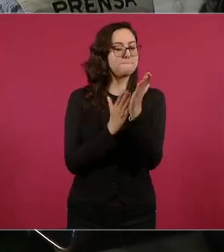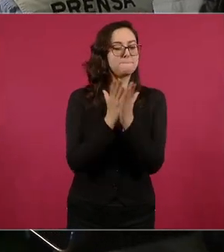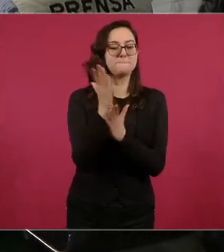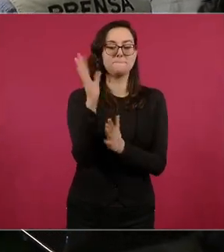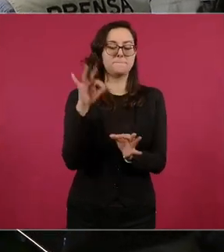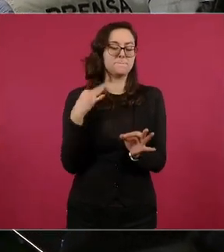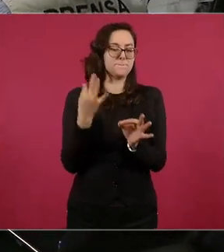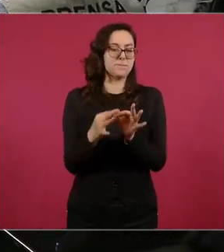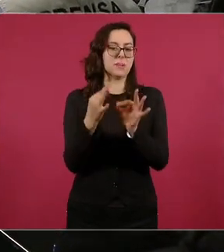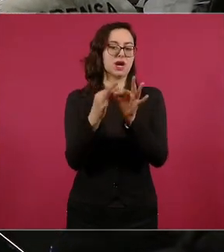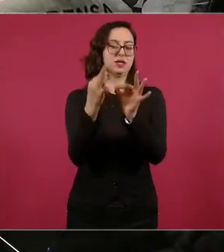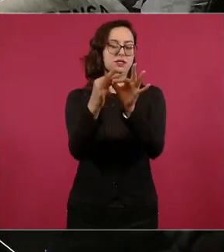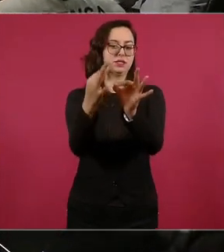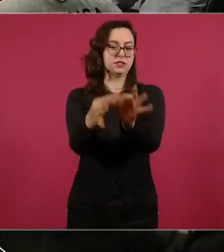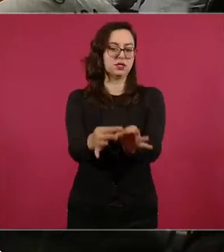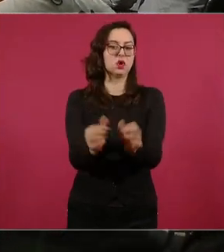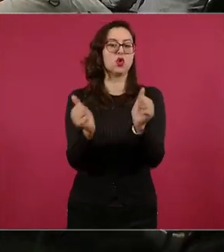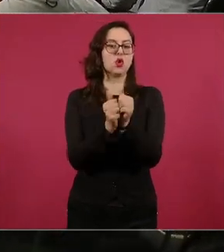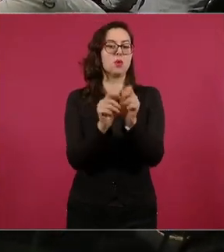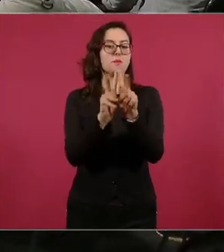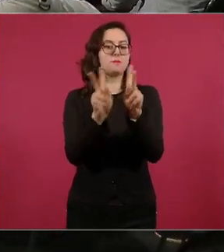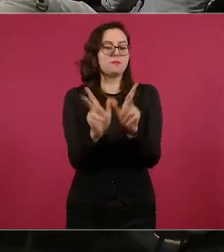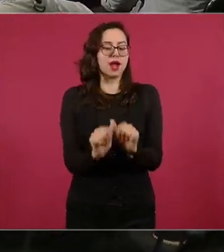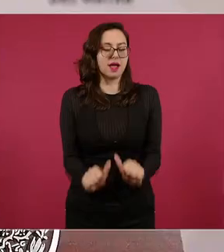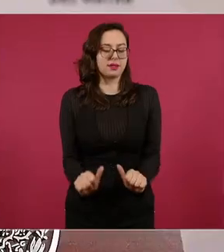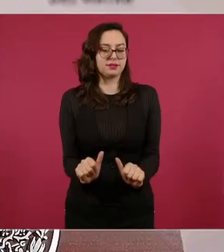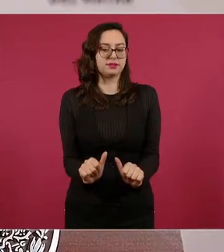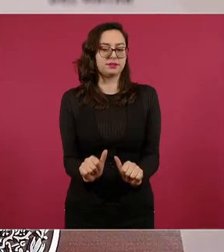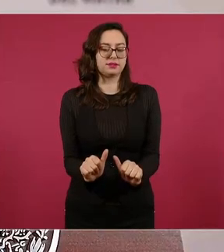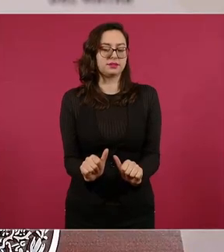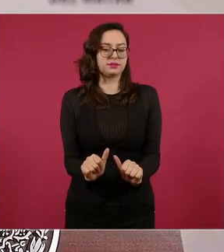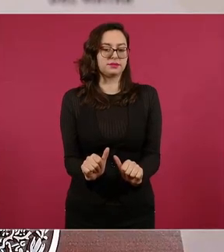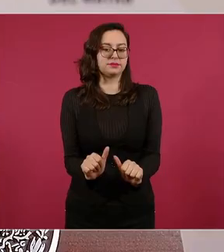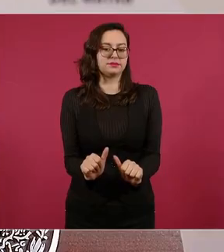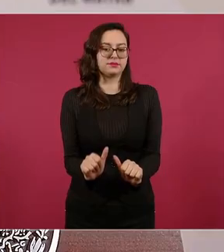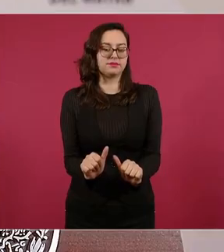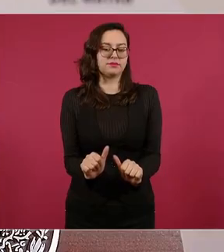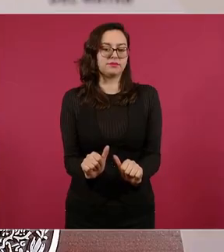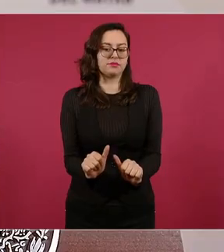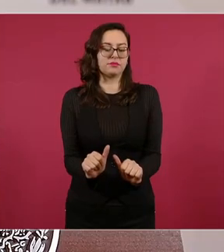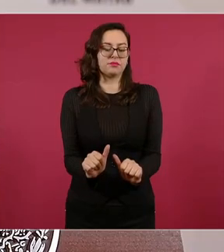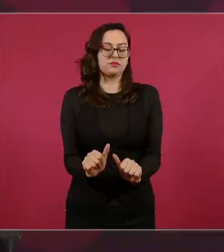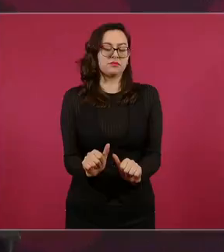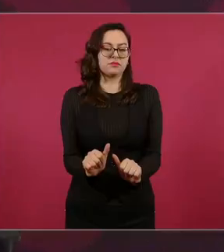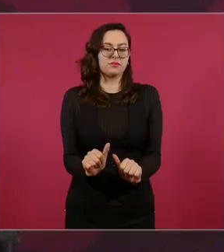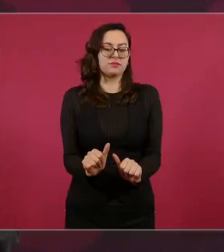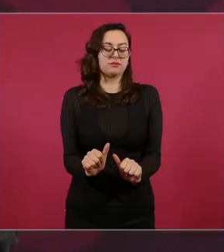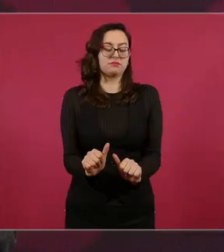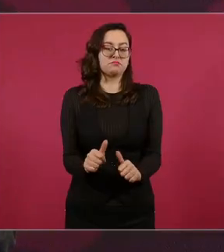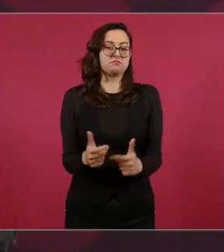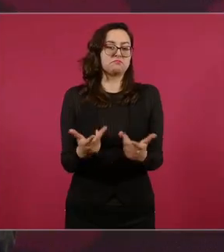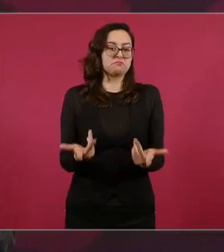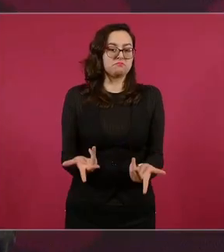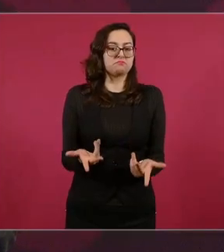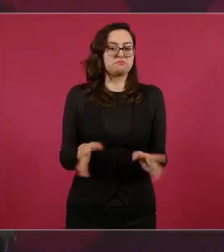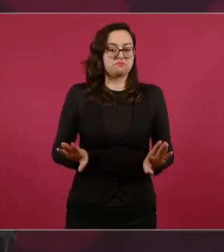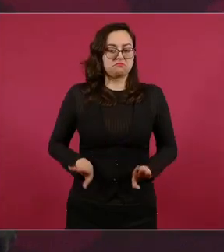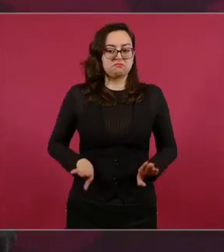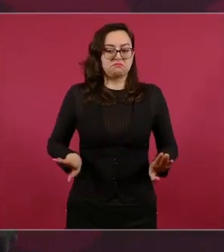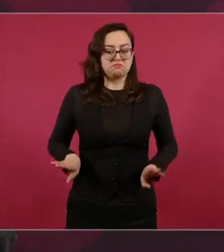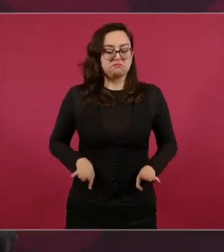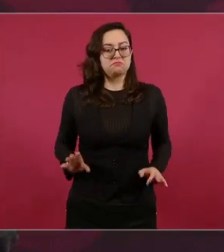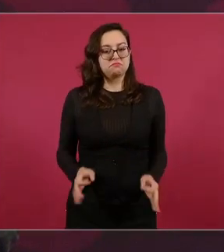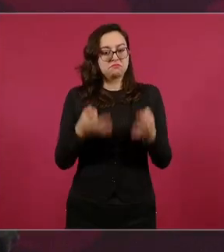de manera pacífica y actuar con integridad con